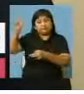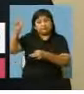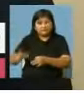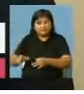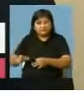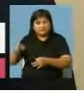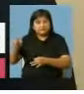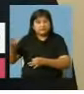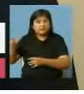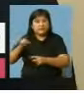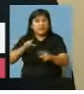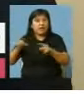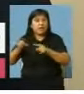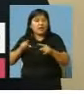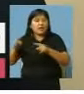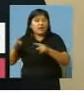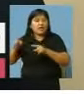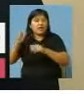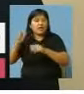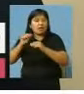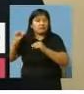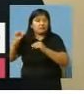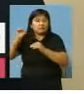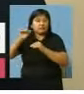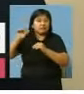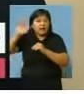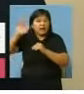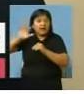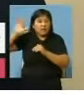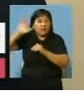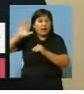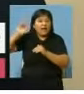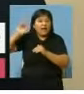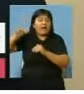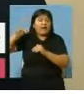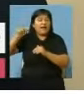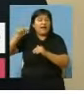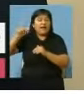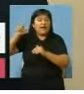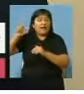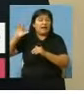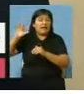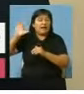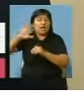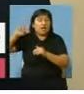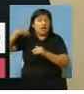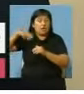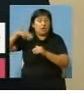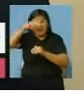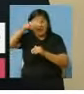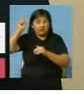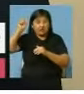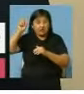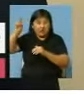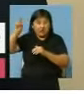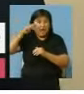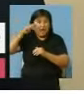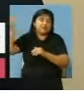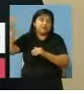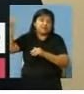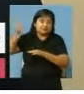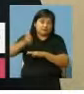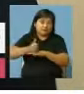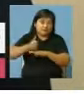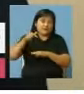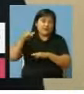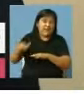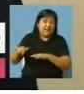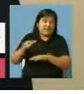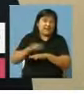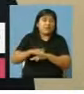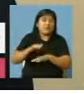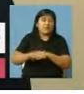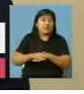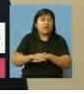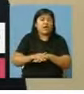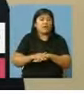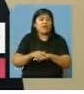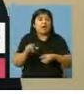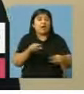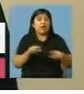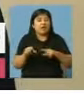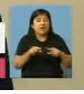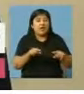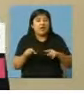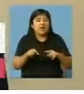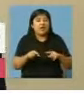y el director nacional de incendios forestales de parques nacionales para, bueno, profundizar la coordinación con la provincia también.